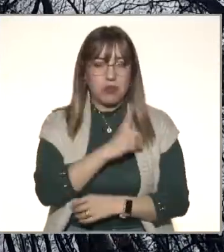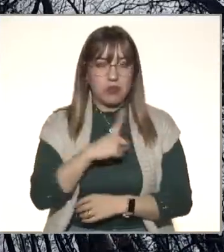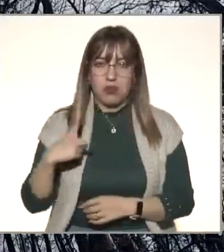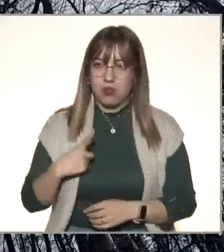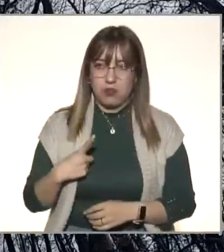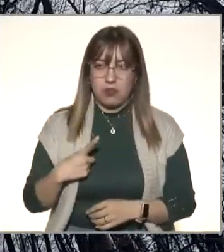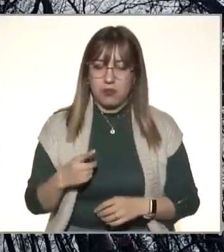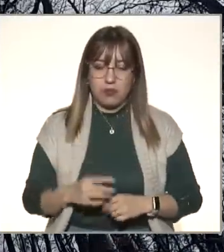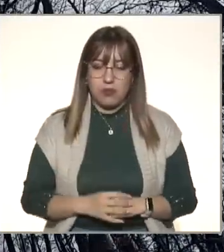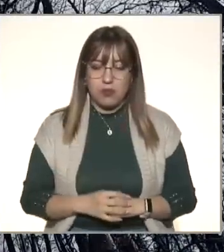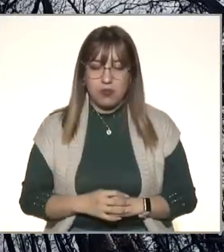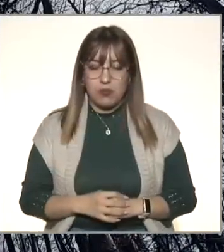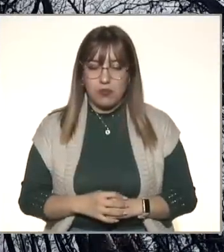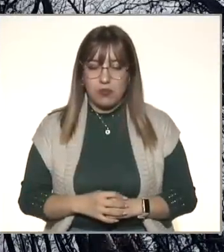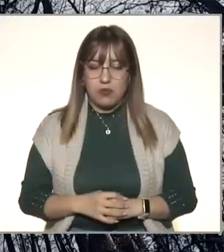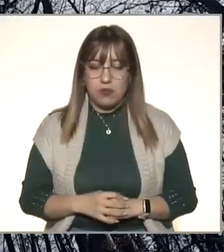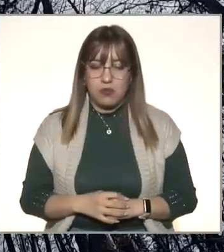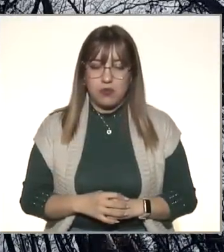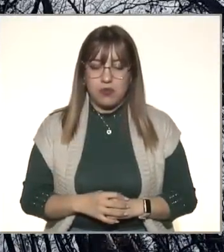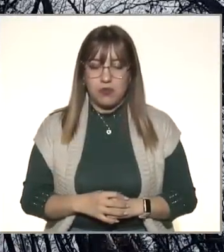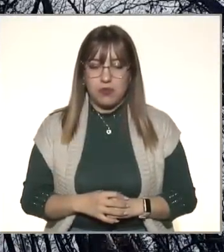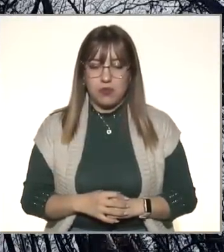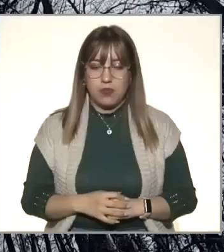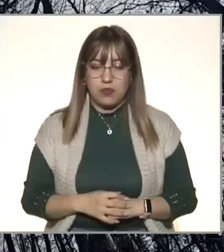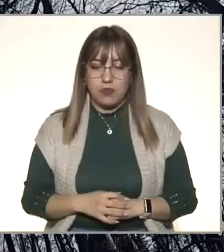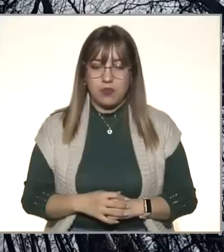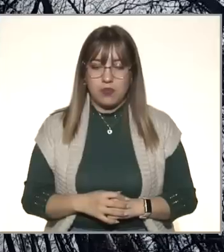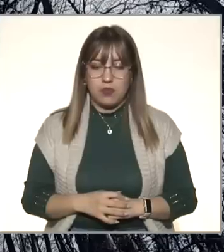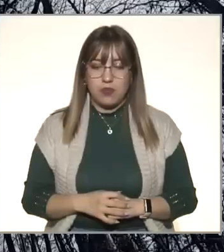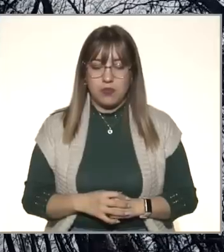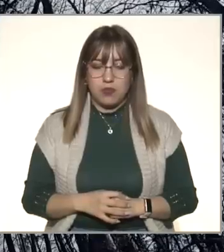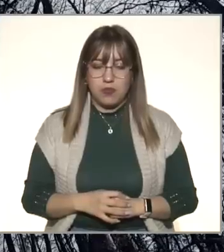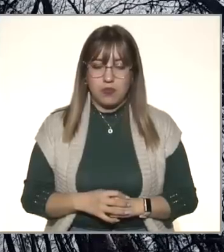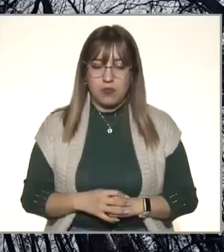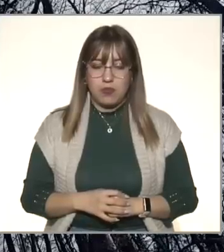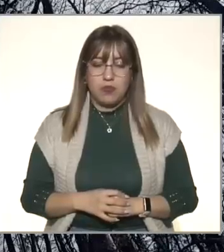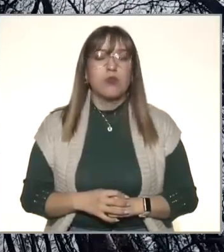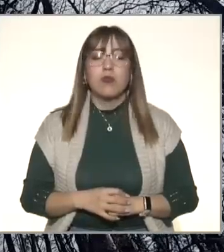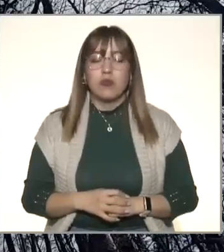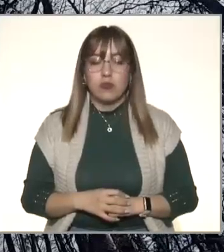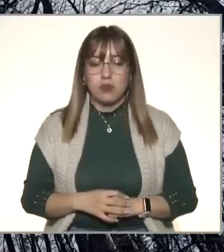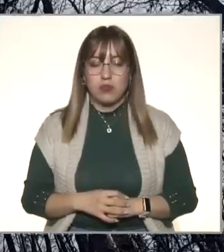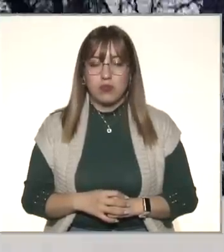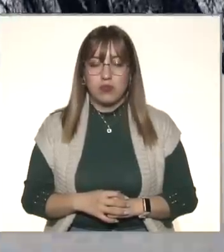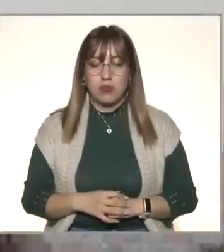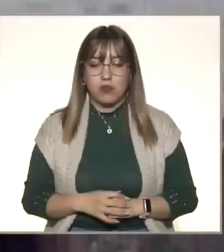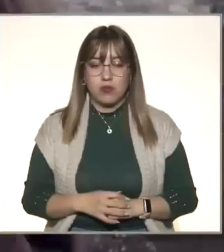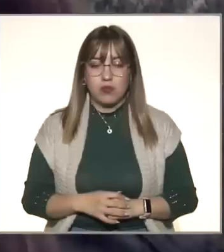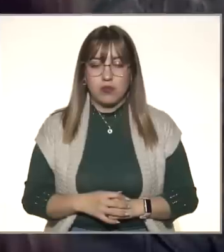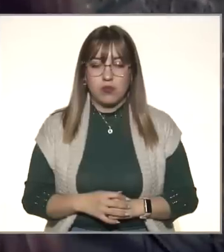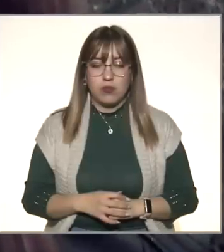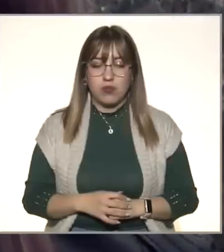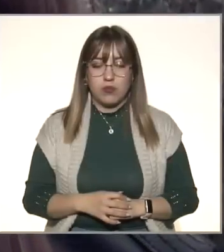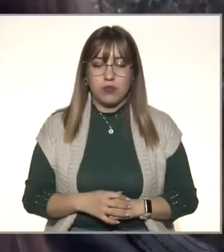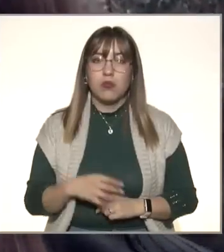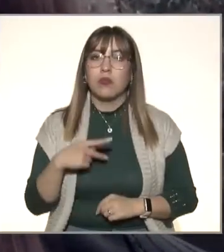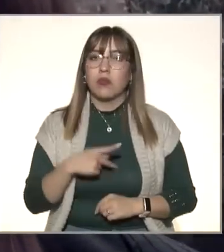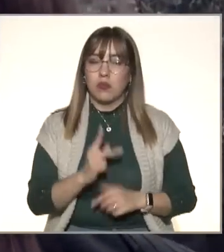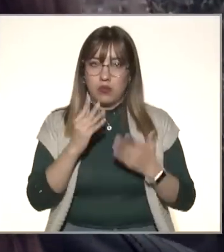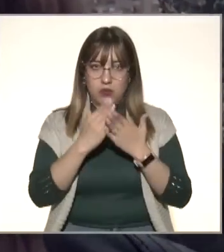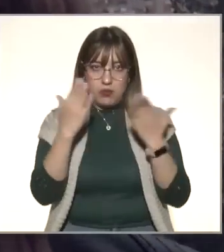Pero sí, claro que es corregible, no sé si para bien o para mal. Ha sido corregible por los sistemas